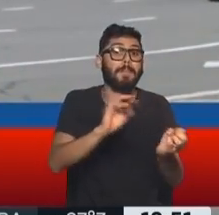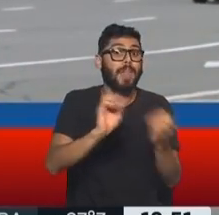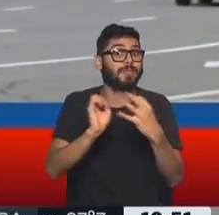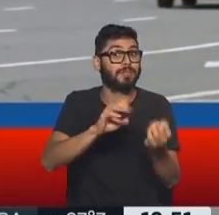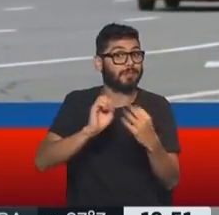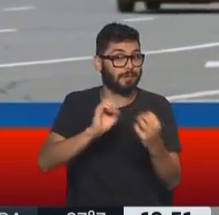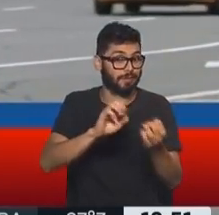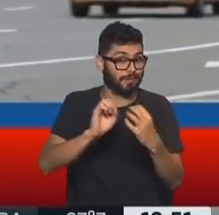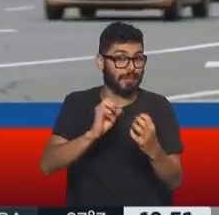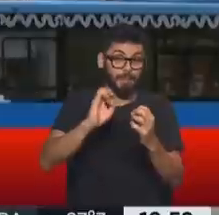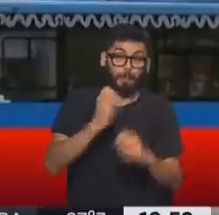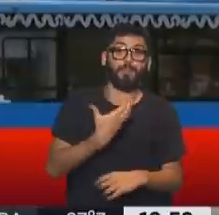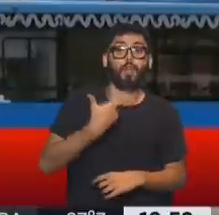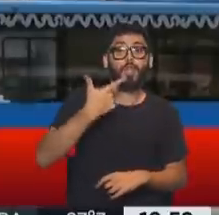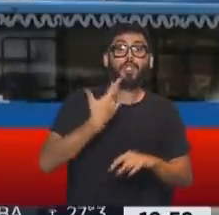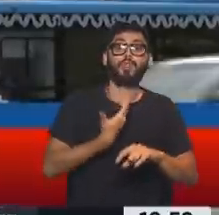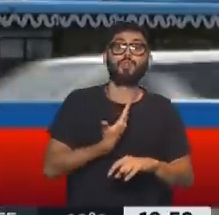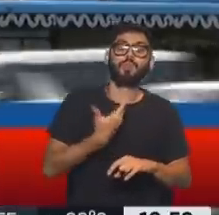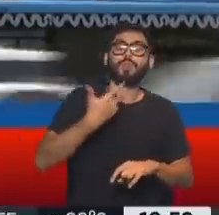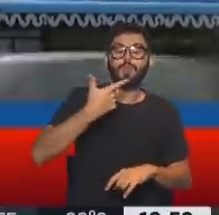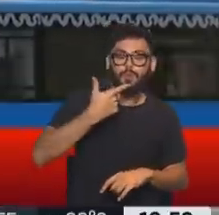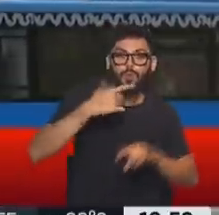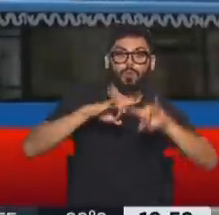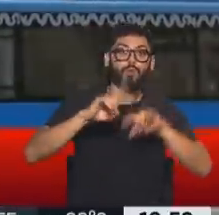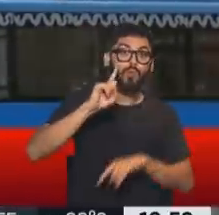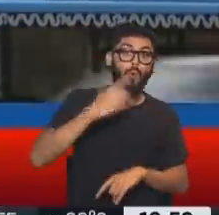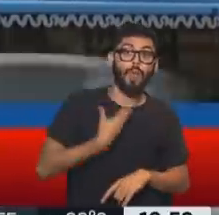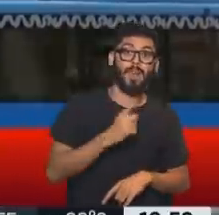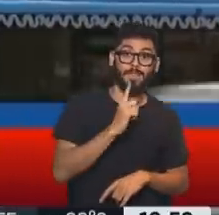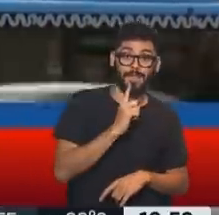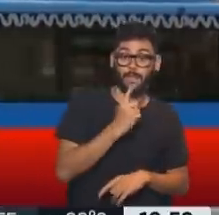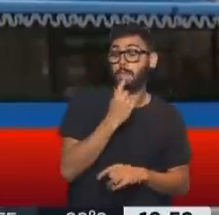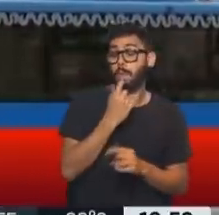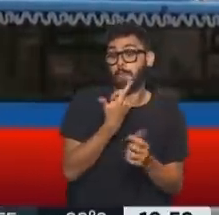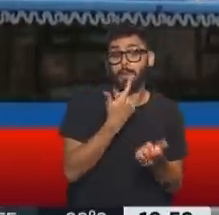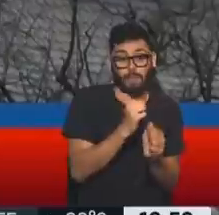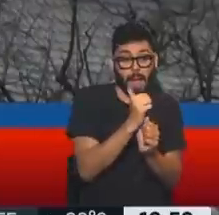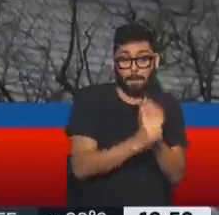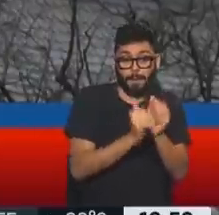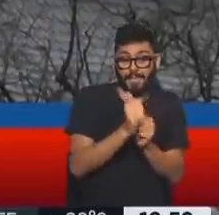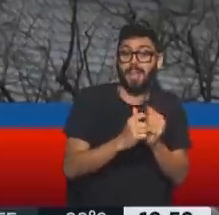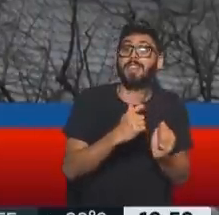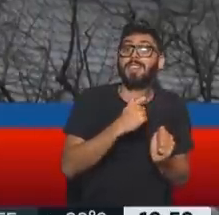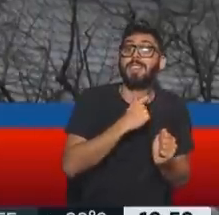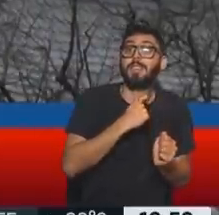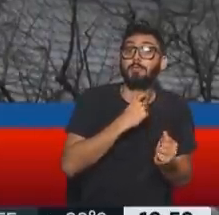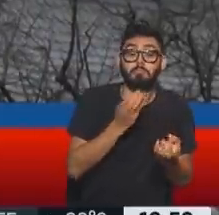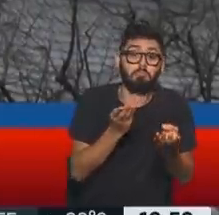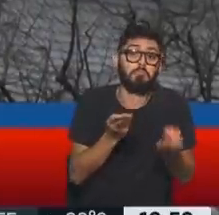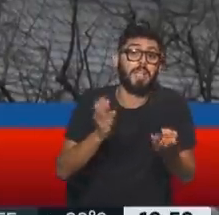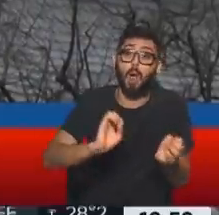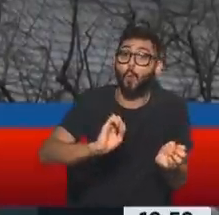transacciones bancarias o sea si una empresa y exportar servicios y